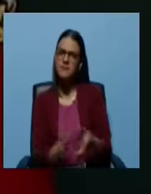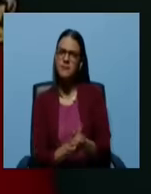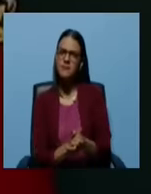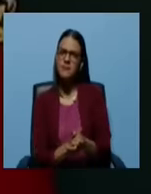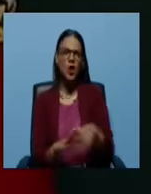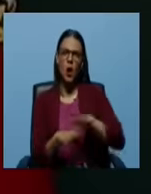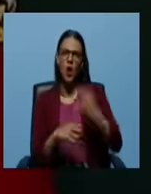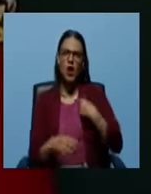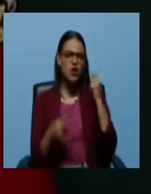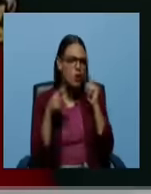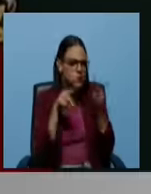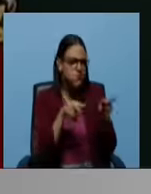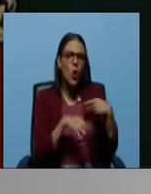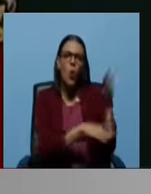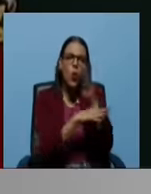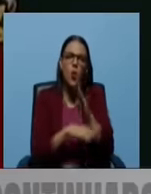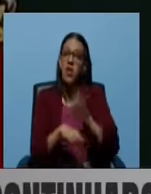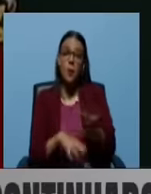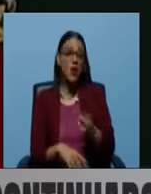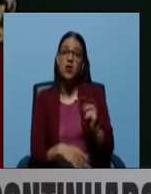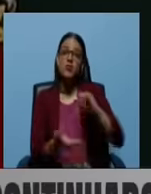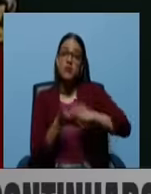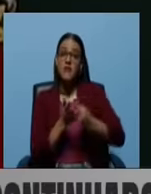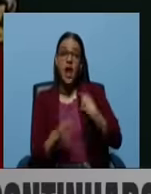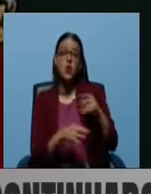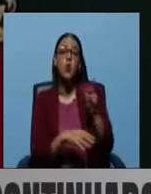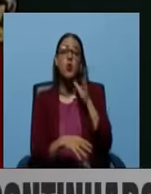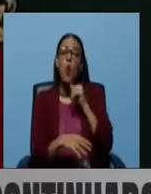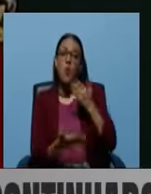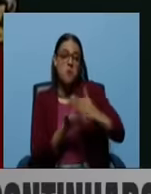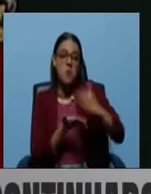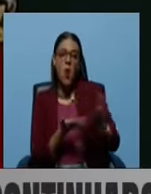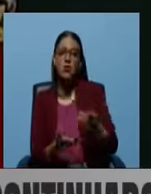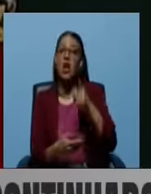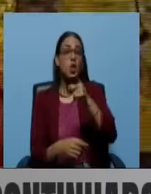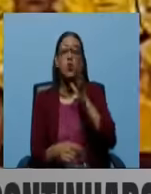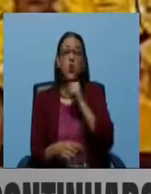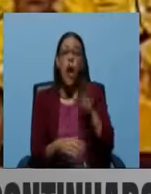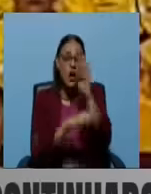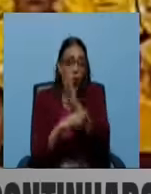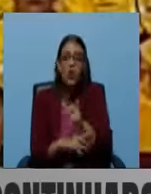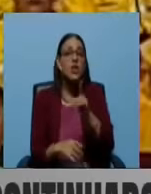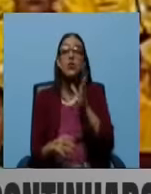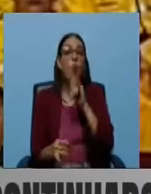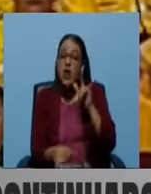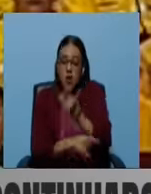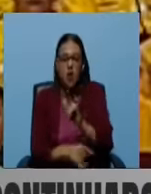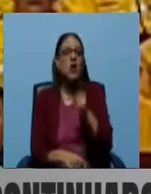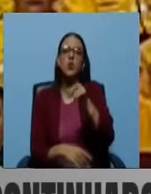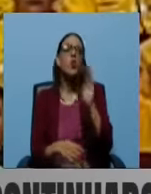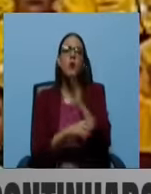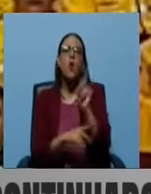porque debo tenerle amor. Y como dice el comandante Chávez, nadie defiende lo que no ama.